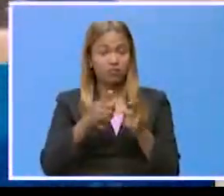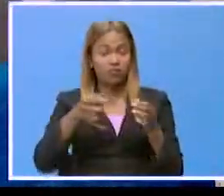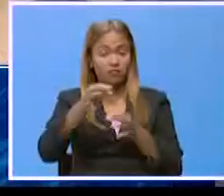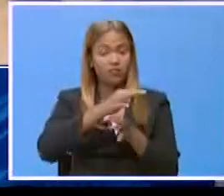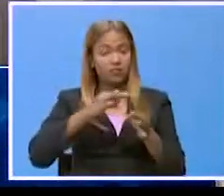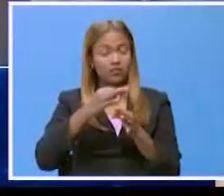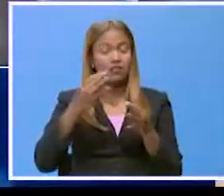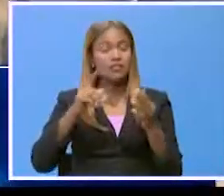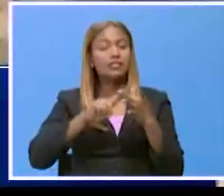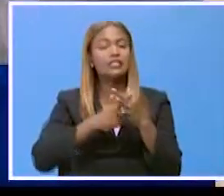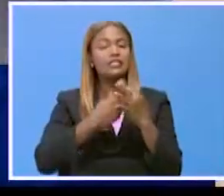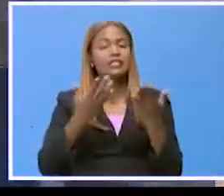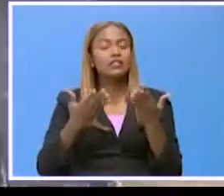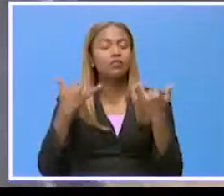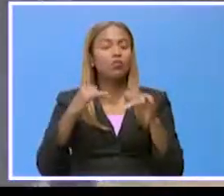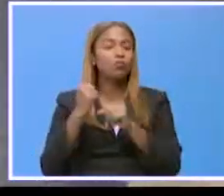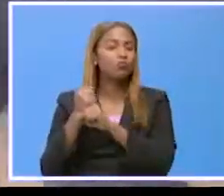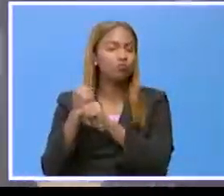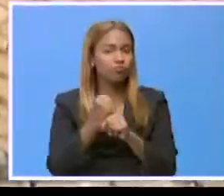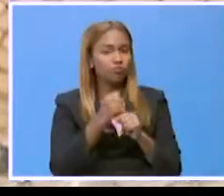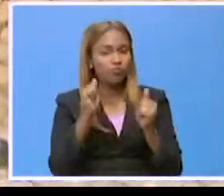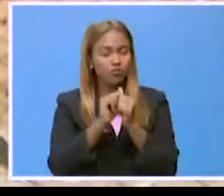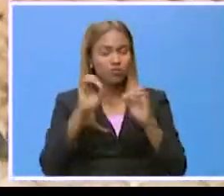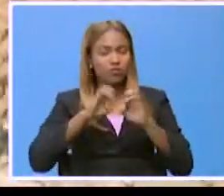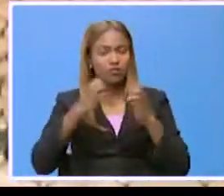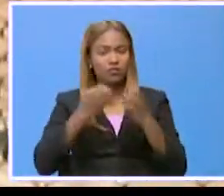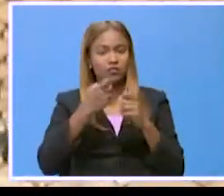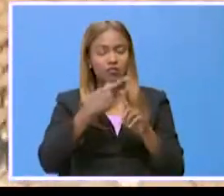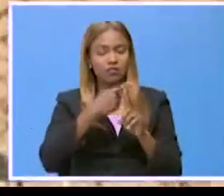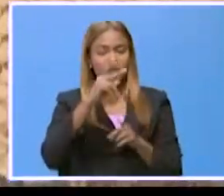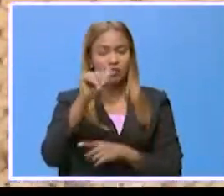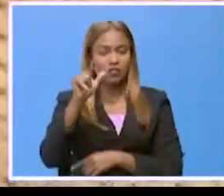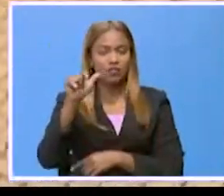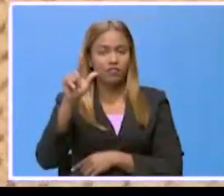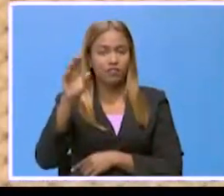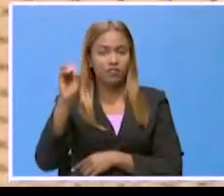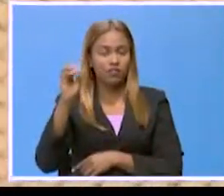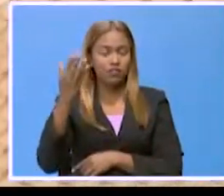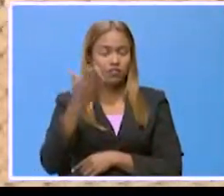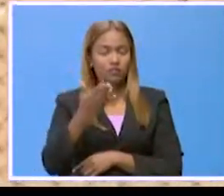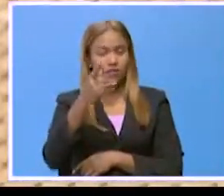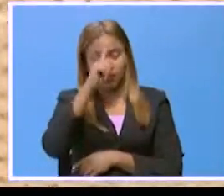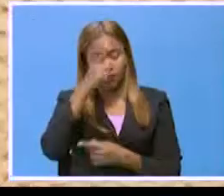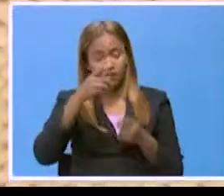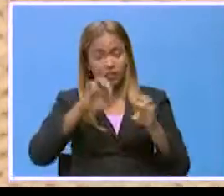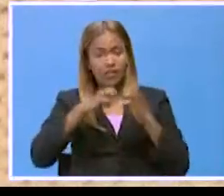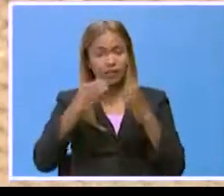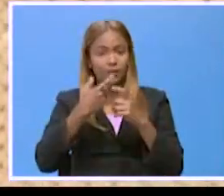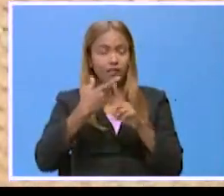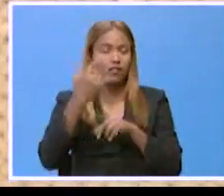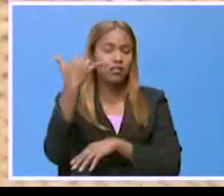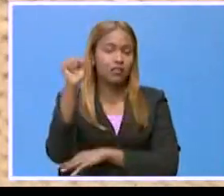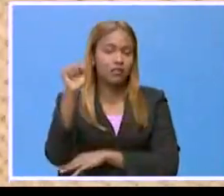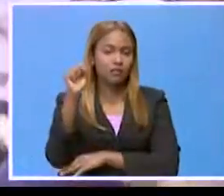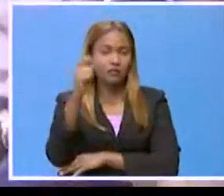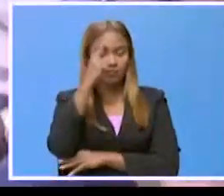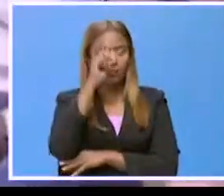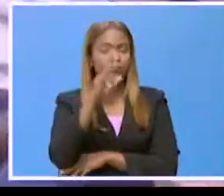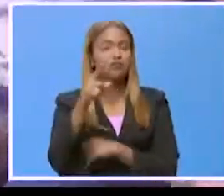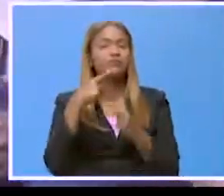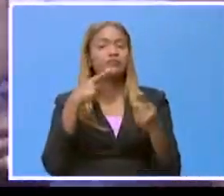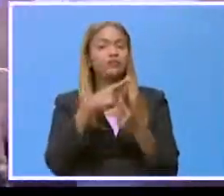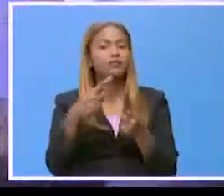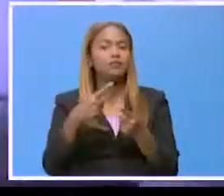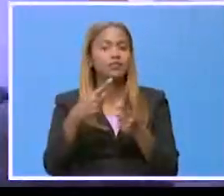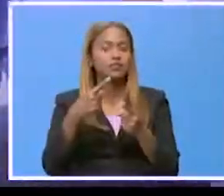manzueta inició el ruido de béisbol con el equipo de peralvillo salió victorioso ante el equipo de llamas a para 4 s